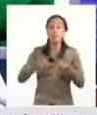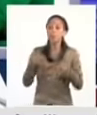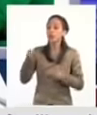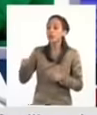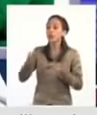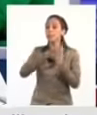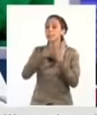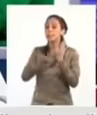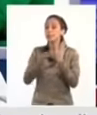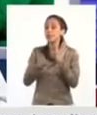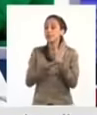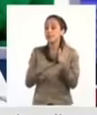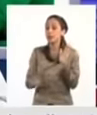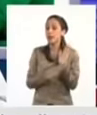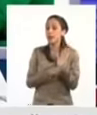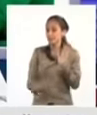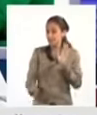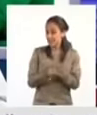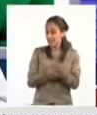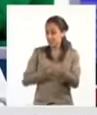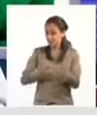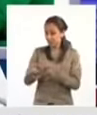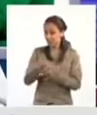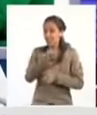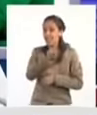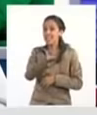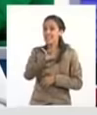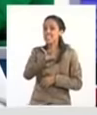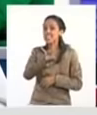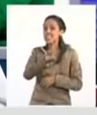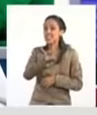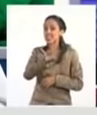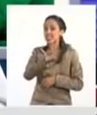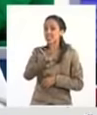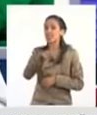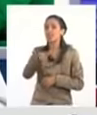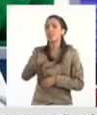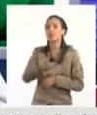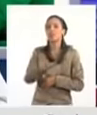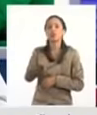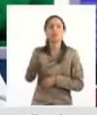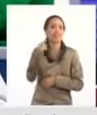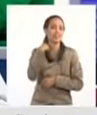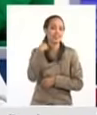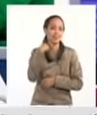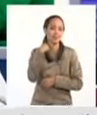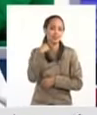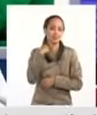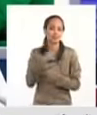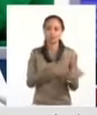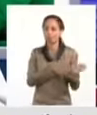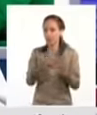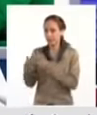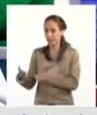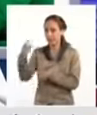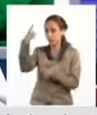aplicar a partir del 15 de julio de este año. La otra medida que se va a